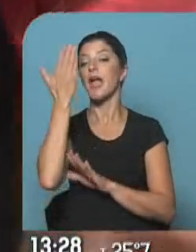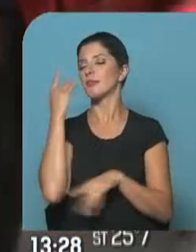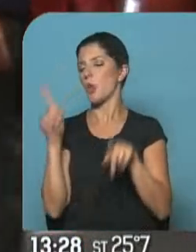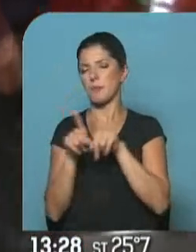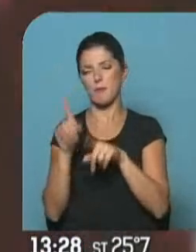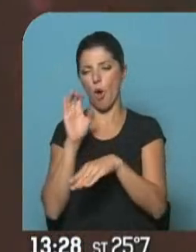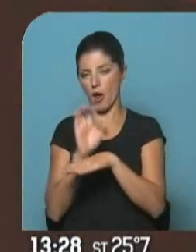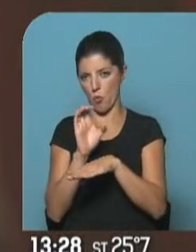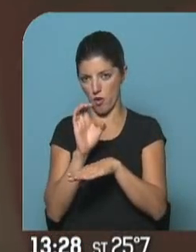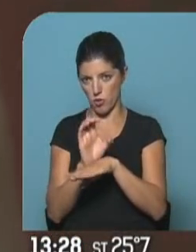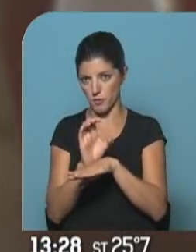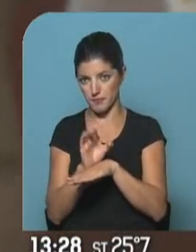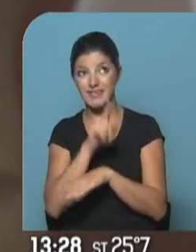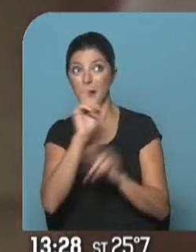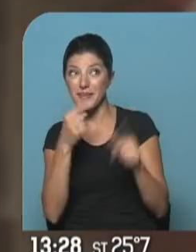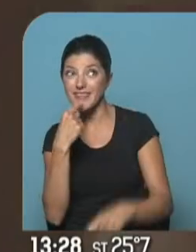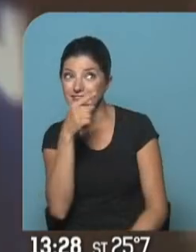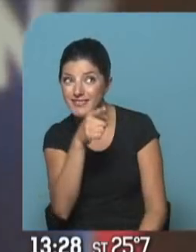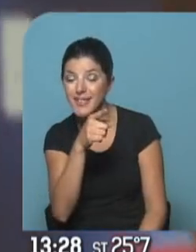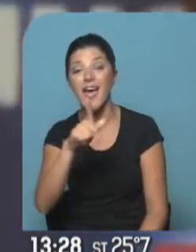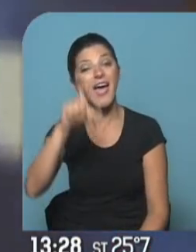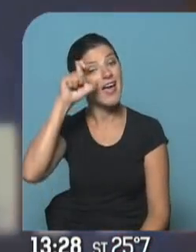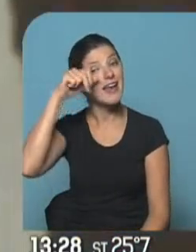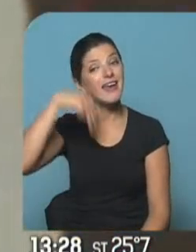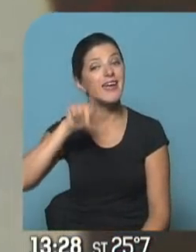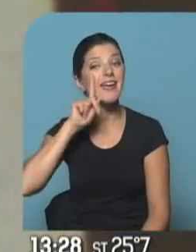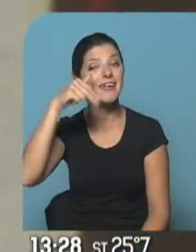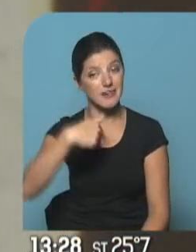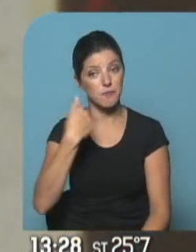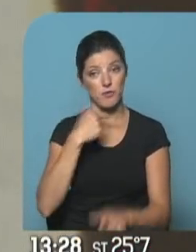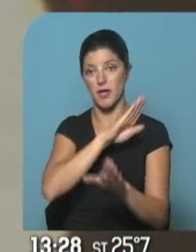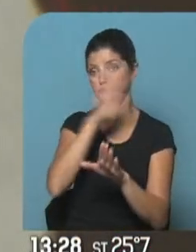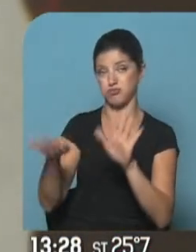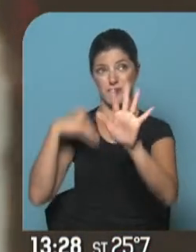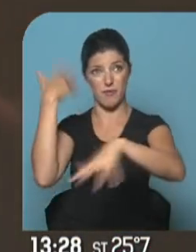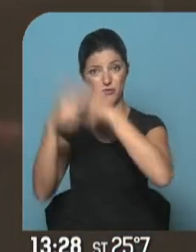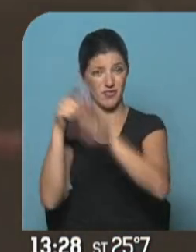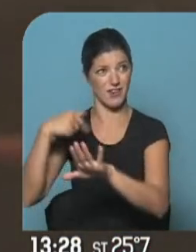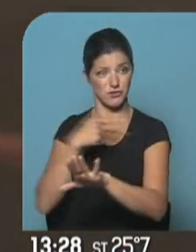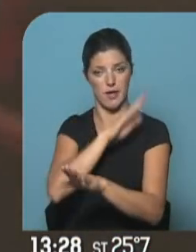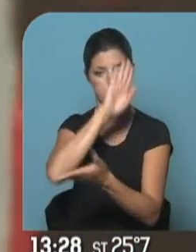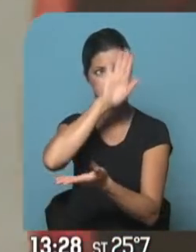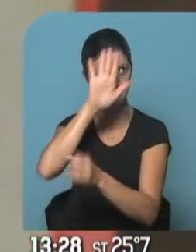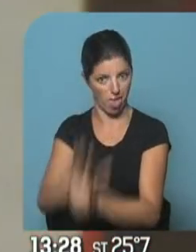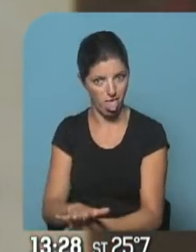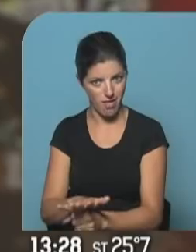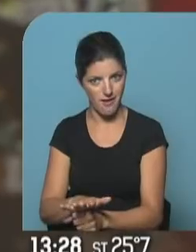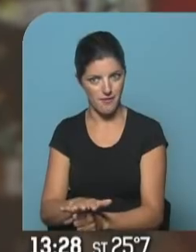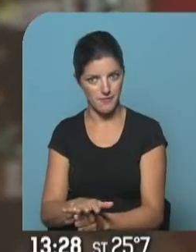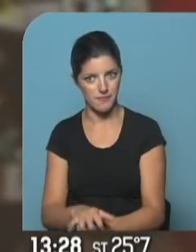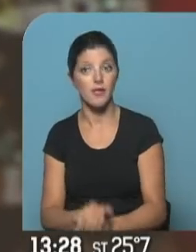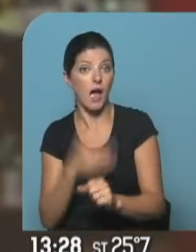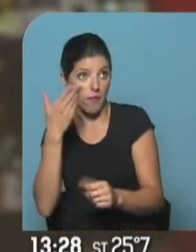y también señalabas que la presencia de Lenín Moreno podía aniquilar la revolución ciudadana. Y lo que estamos hablando también es de